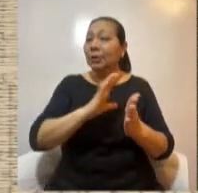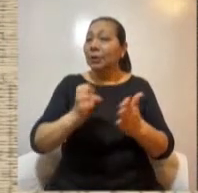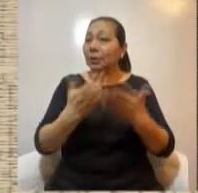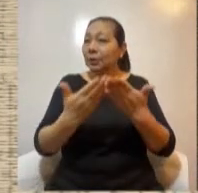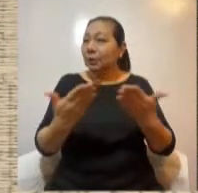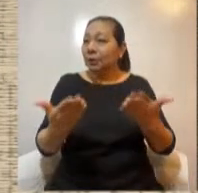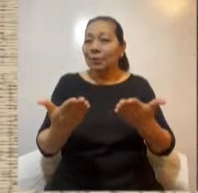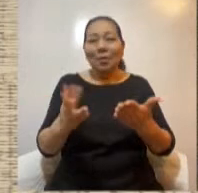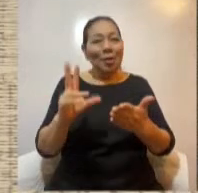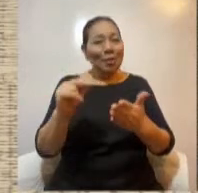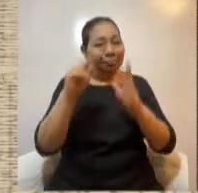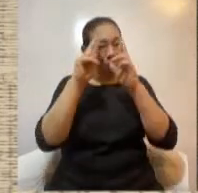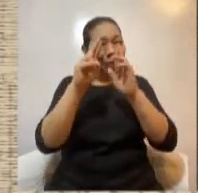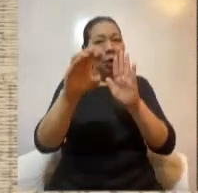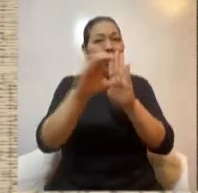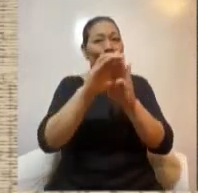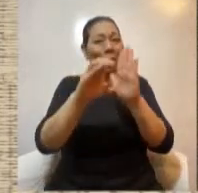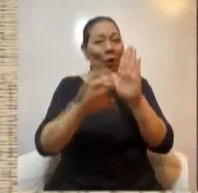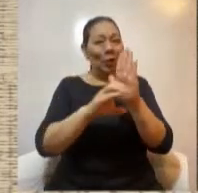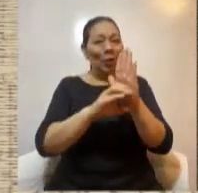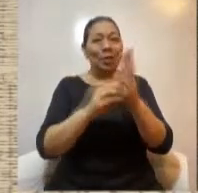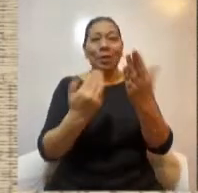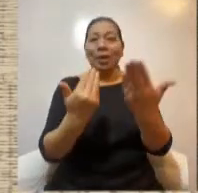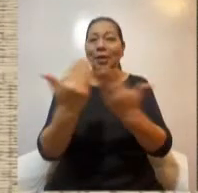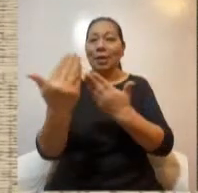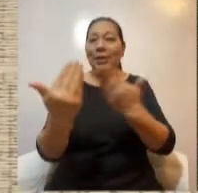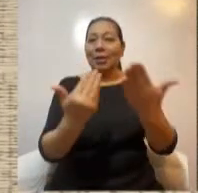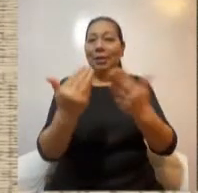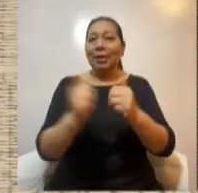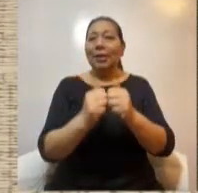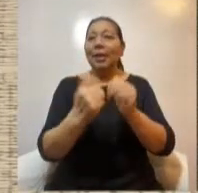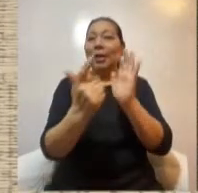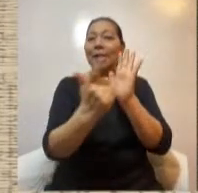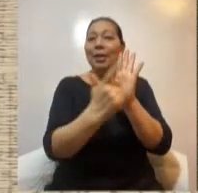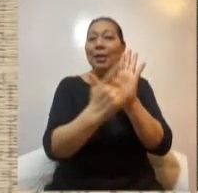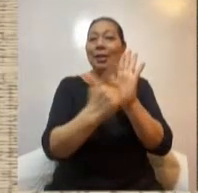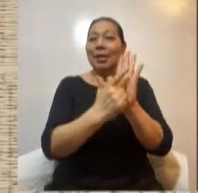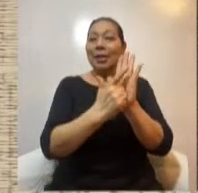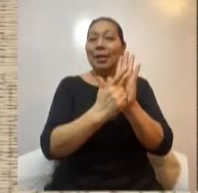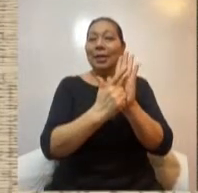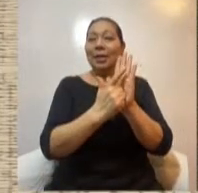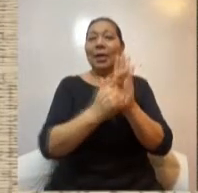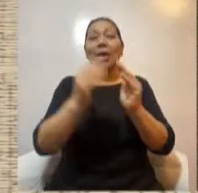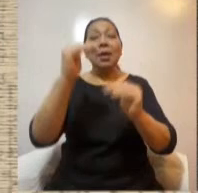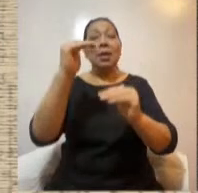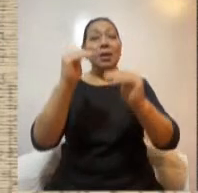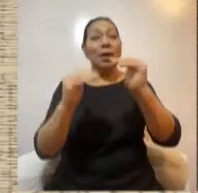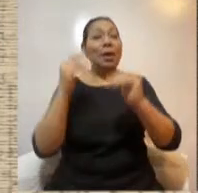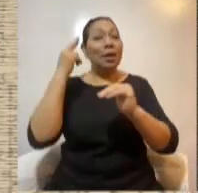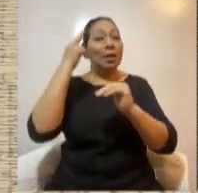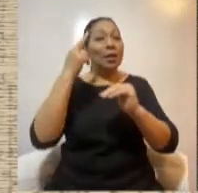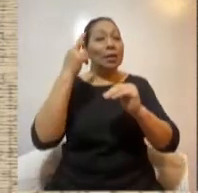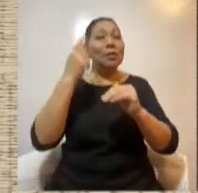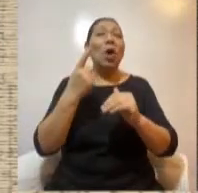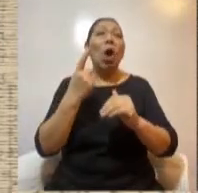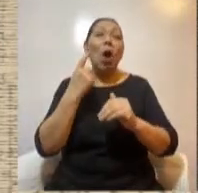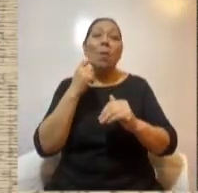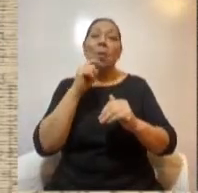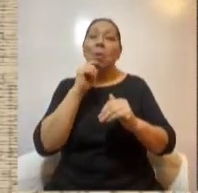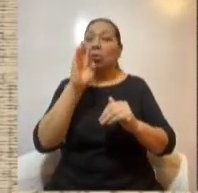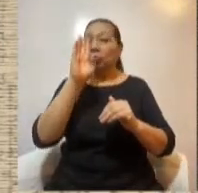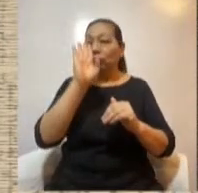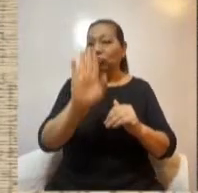estado de cosas inconstitucional en relación al tratamiento legislativo desigual en razón al